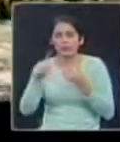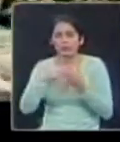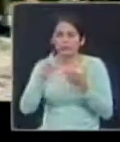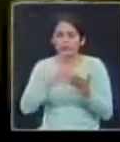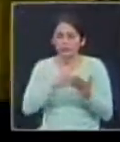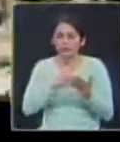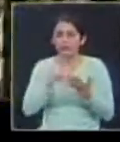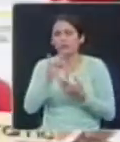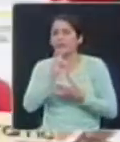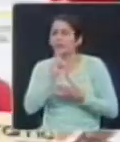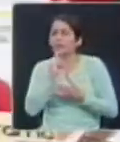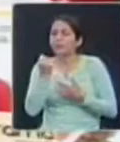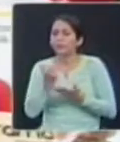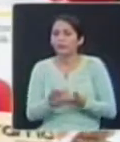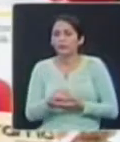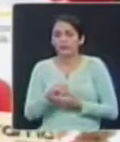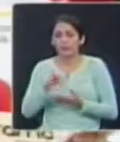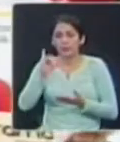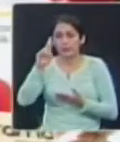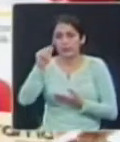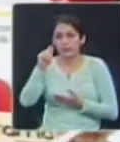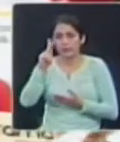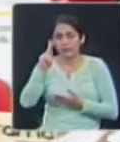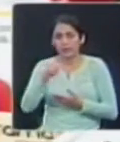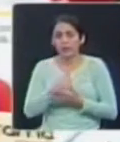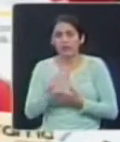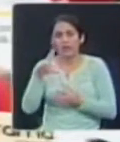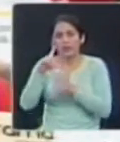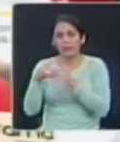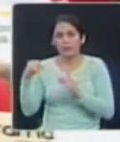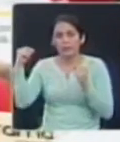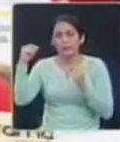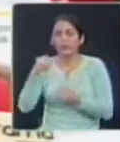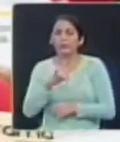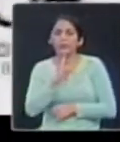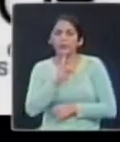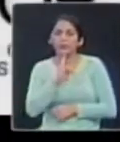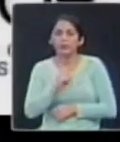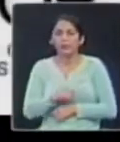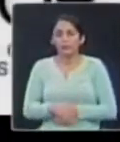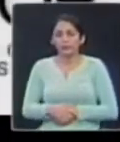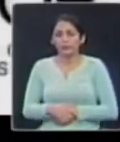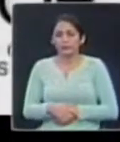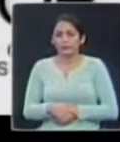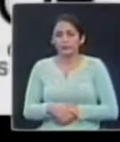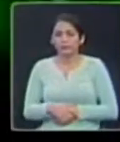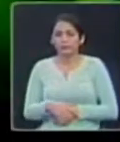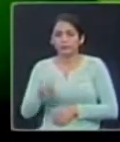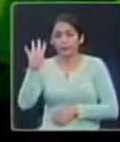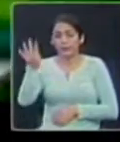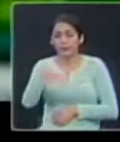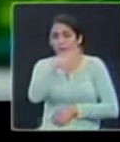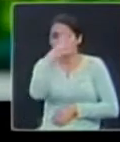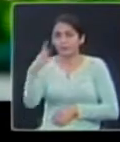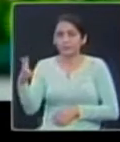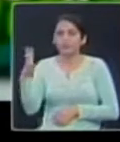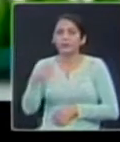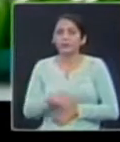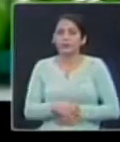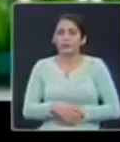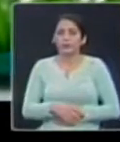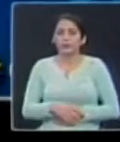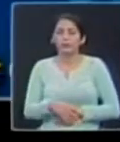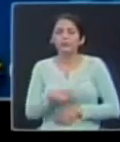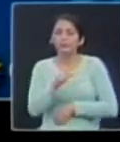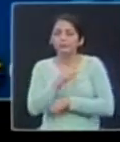Irán, Italia, Japón, Reino Unido, Rusia y Suecia. El trabajo de Proecuador ha sido arduo en